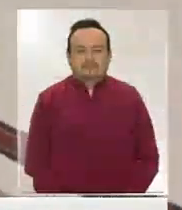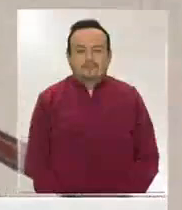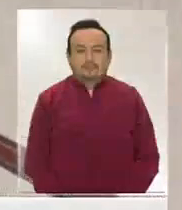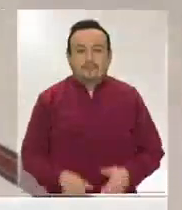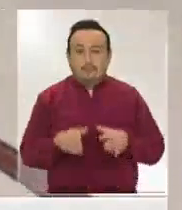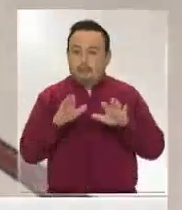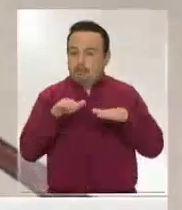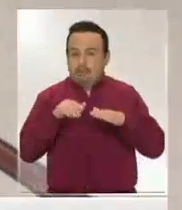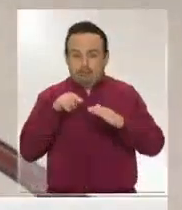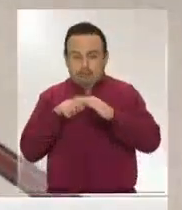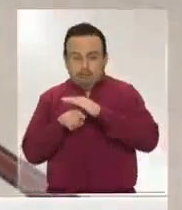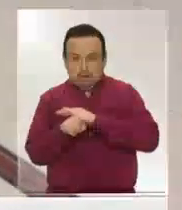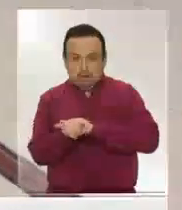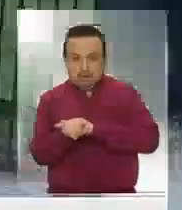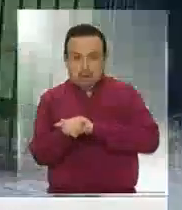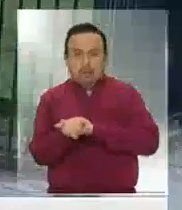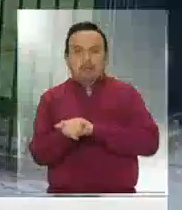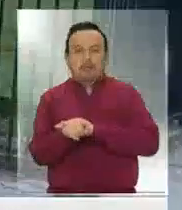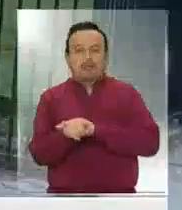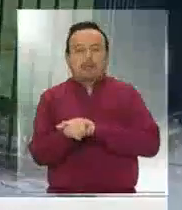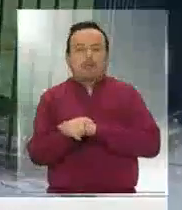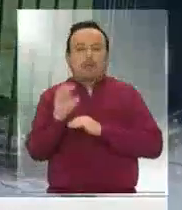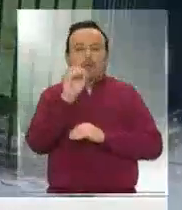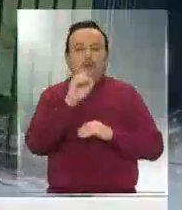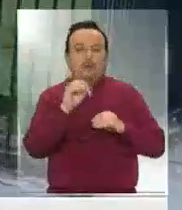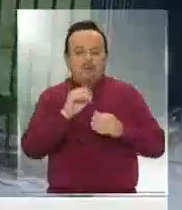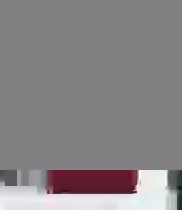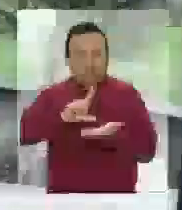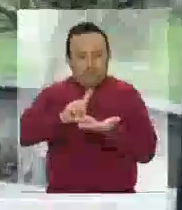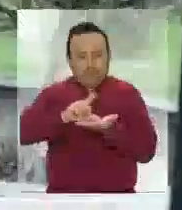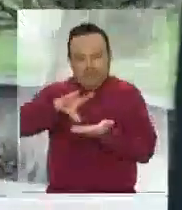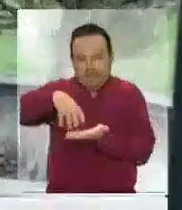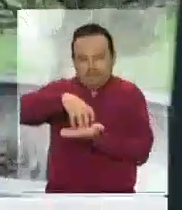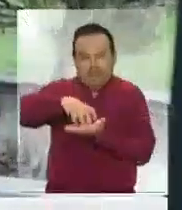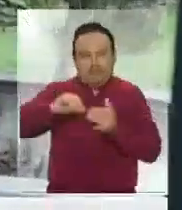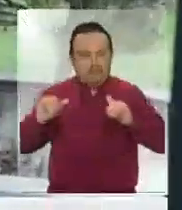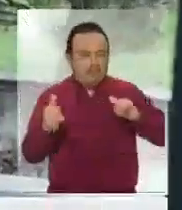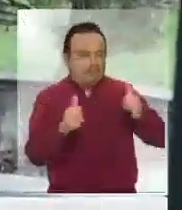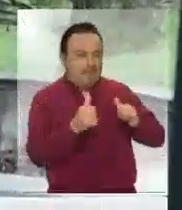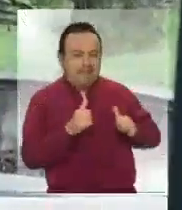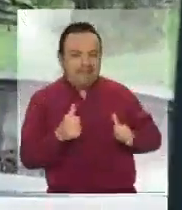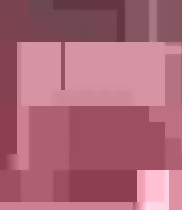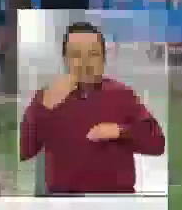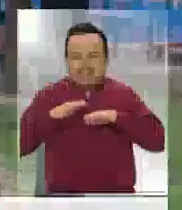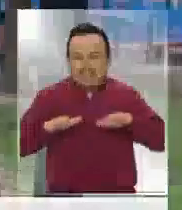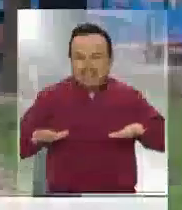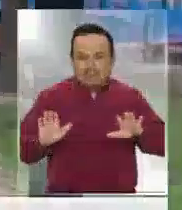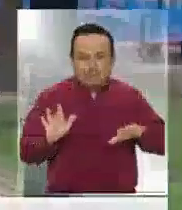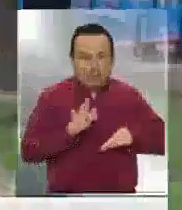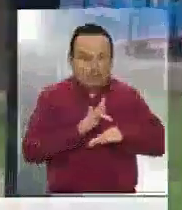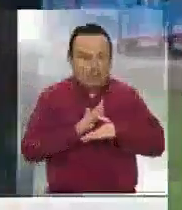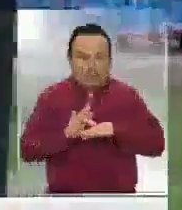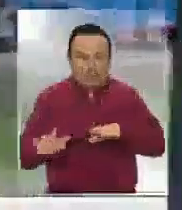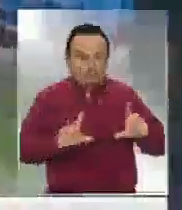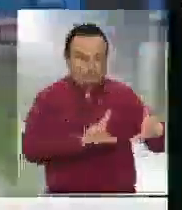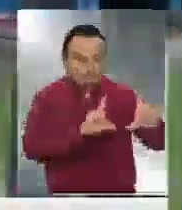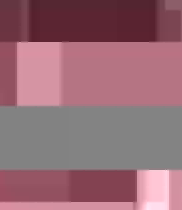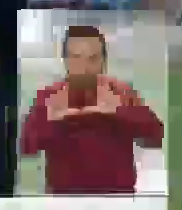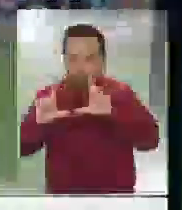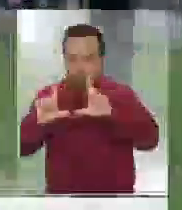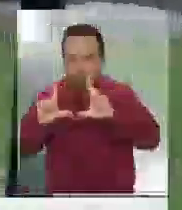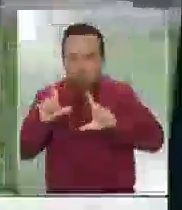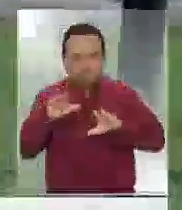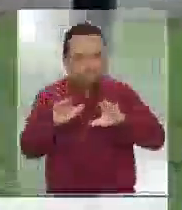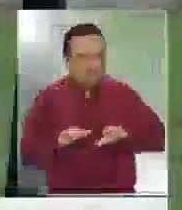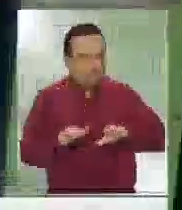Igual que el metro bajo la superficie o los juegos de los niños en colegios y guarderías. La imagen se repite